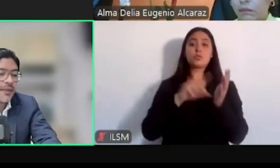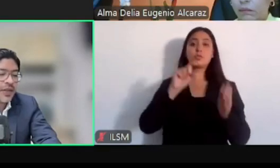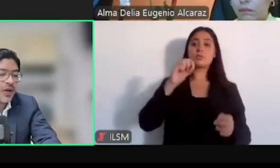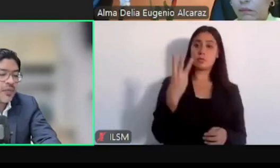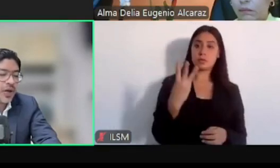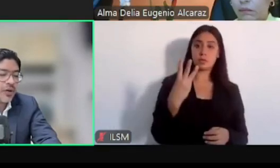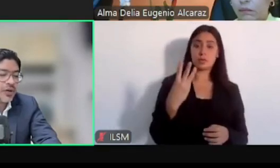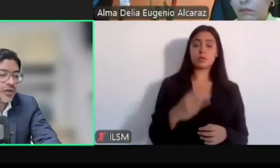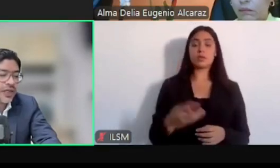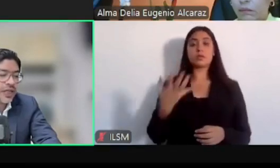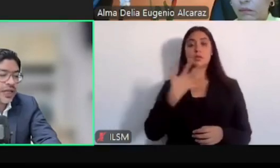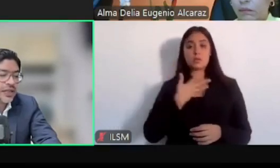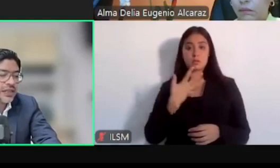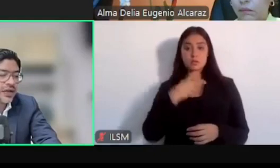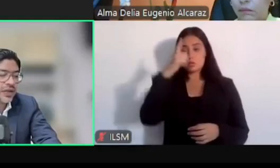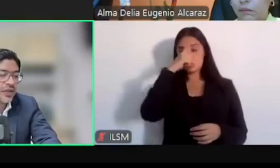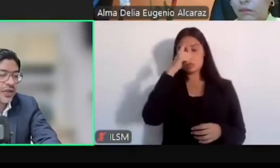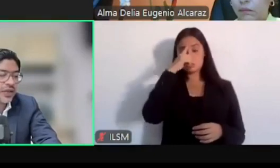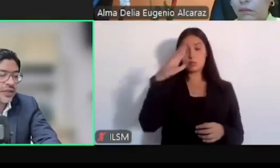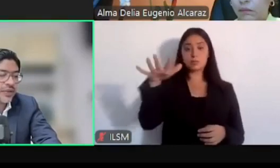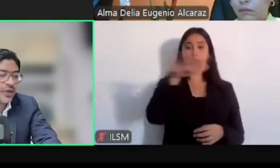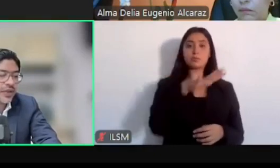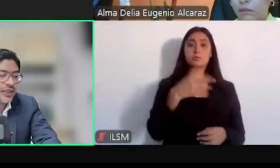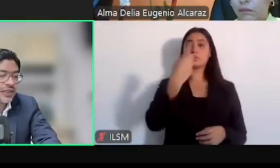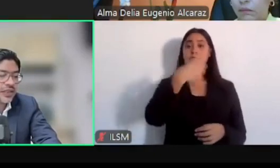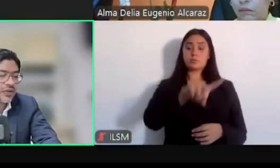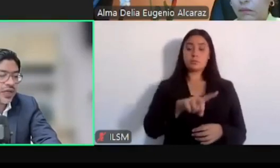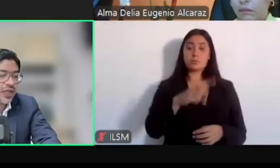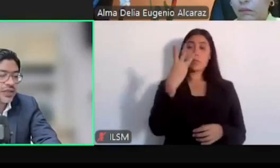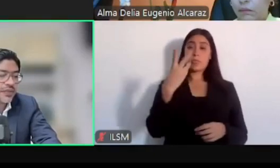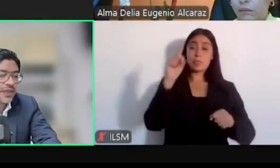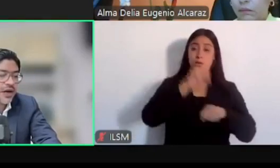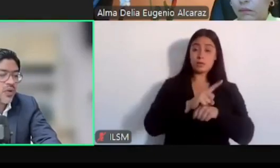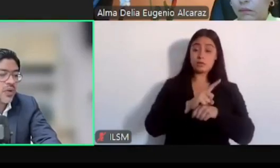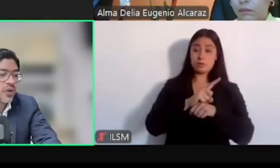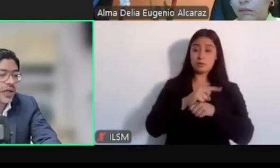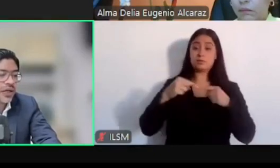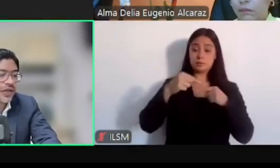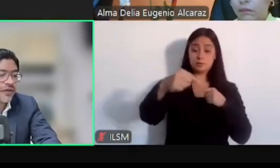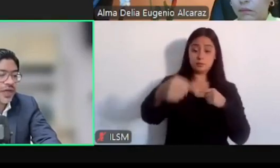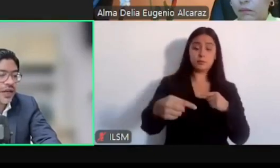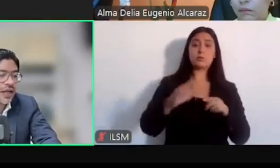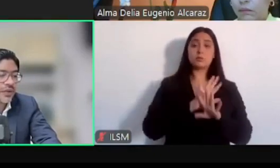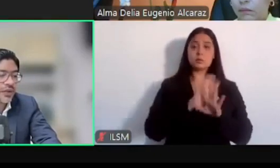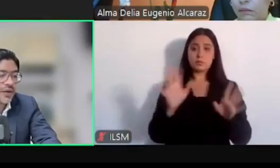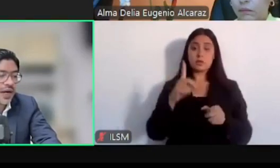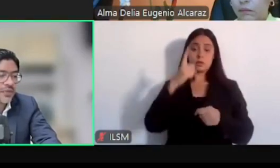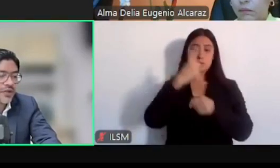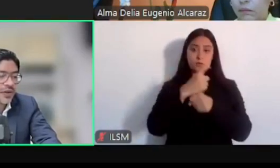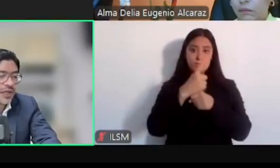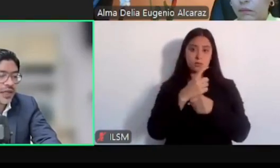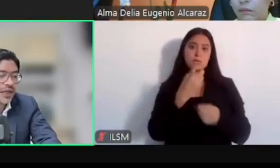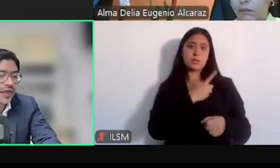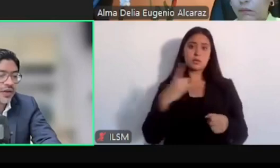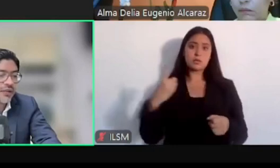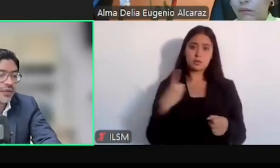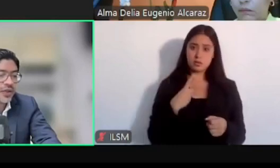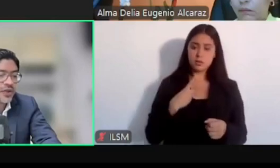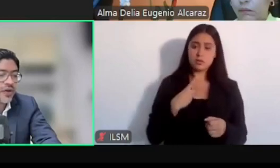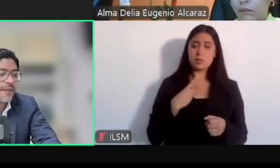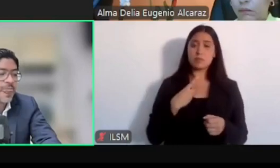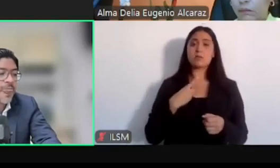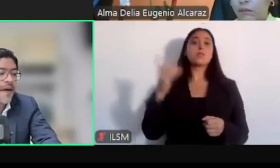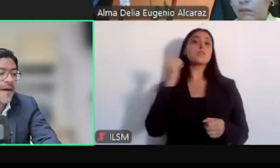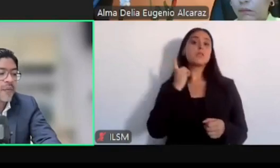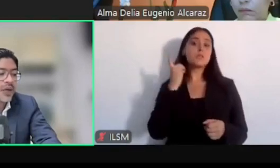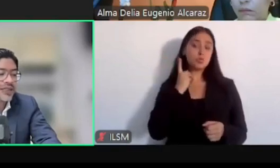emitido por el consejo general y se le ordenó que en el término de tres días naturales emitiera uno en el que fundara y motivara la posibilidad de que una